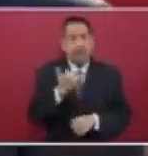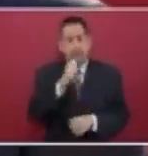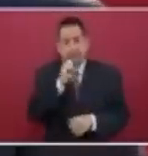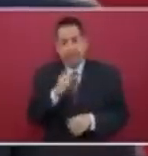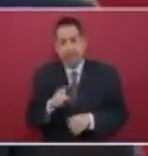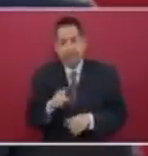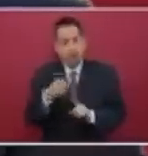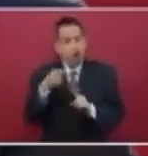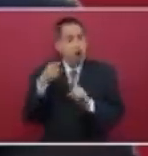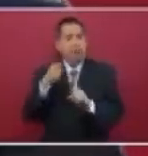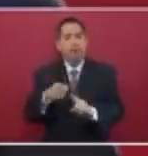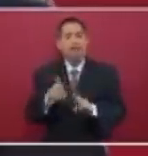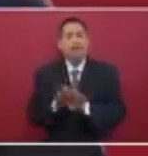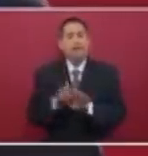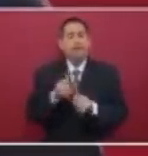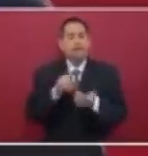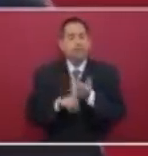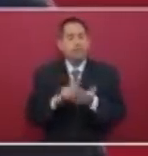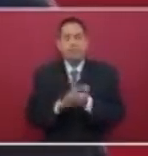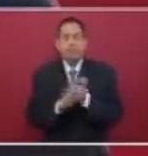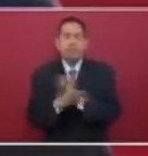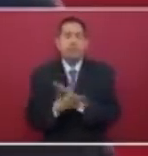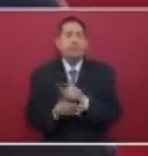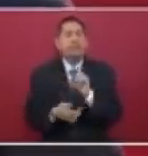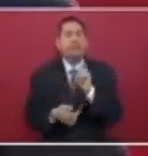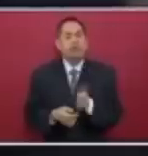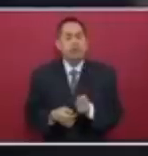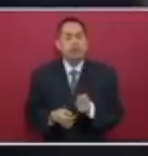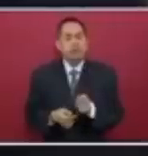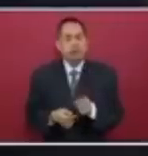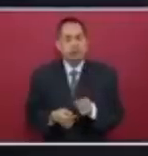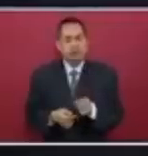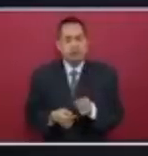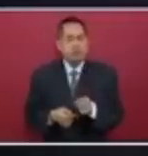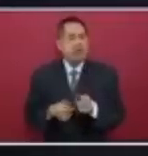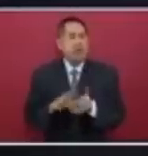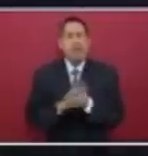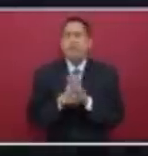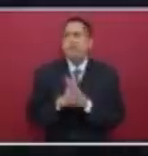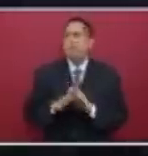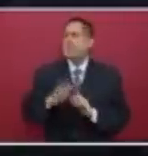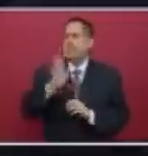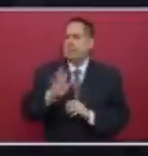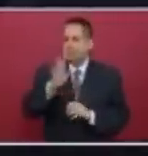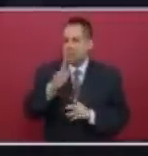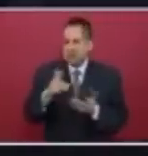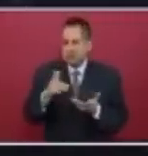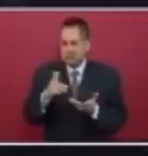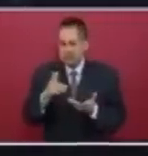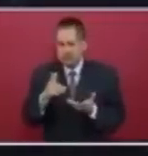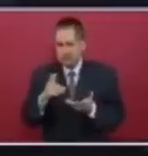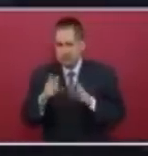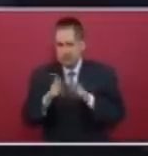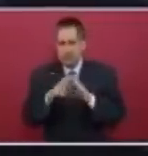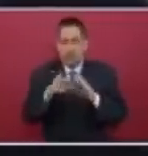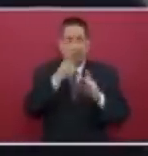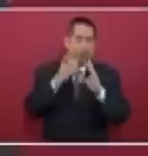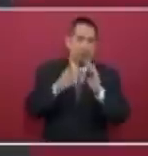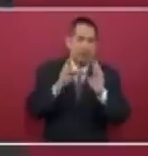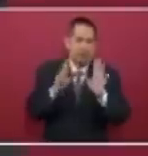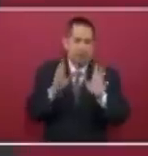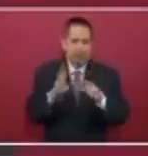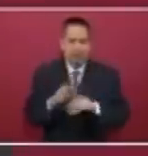el objetivo es que se conviertan en una especie para que no nos vayan a decir de que